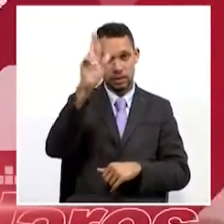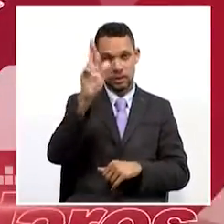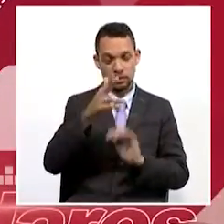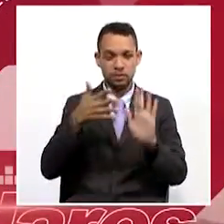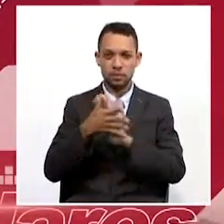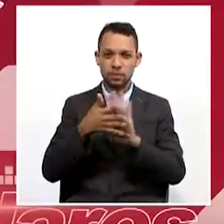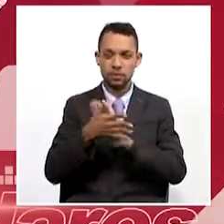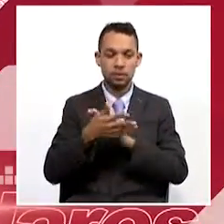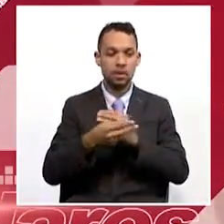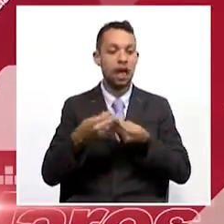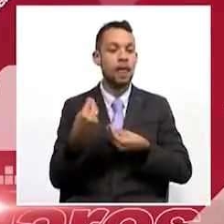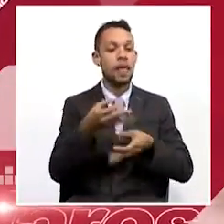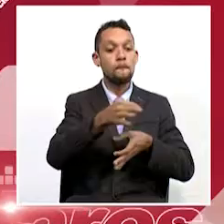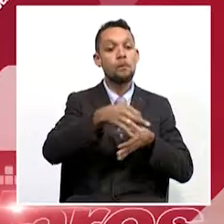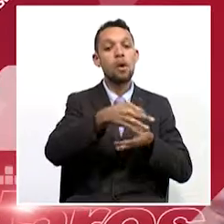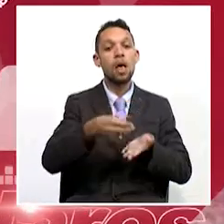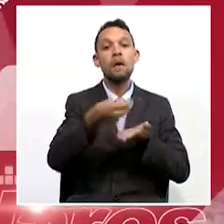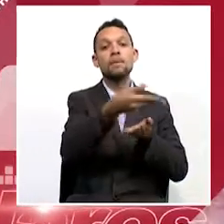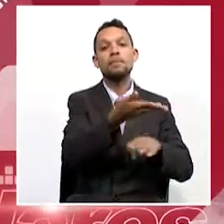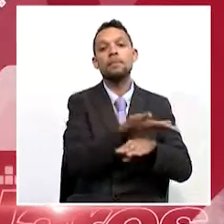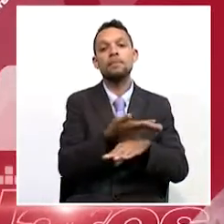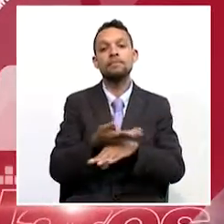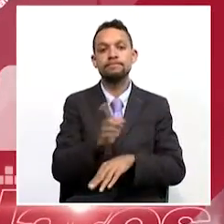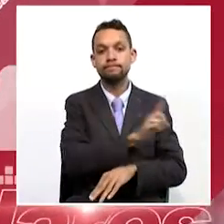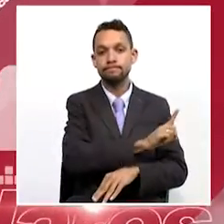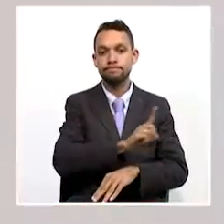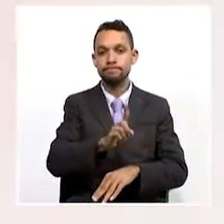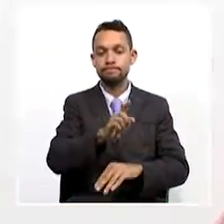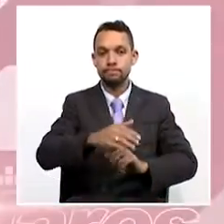ciudadanos que no den limosna.